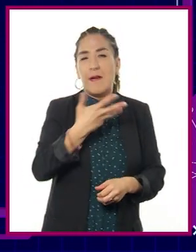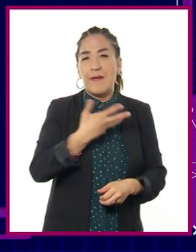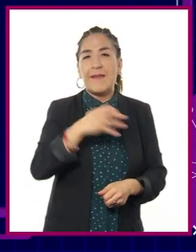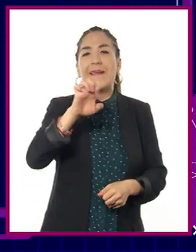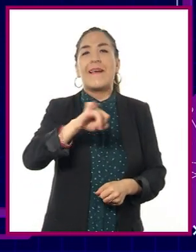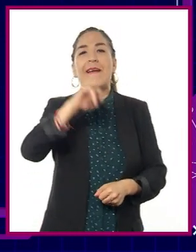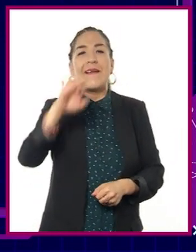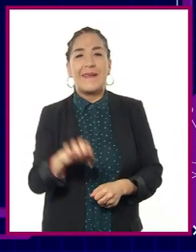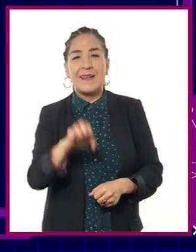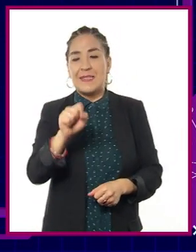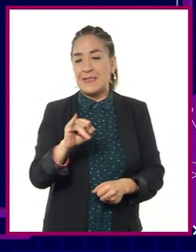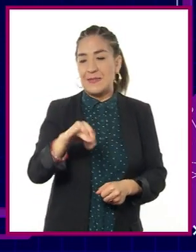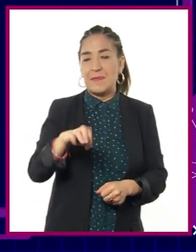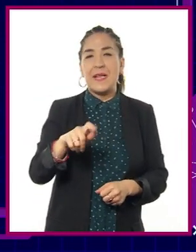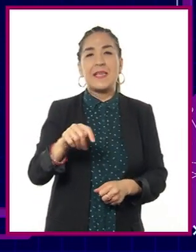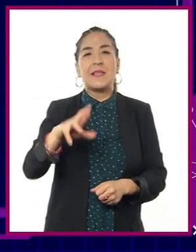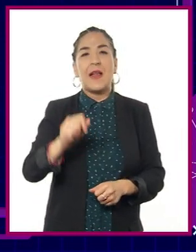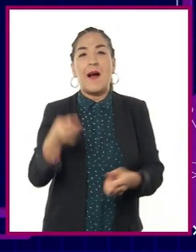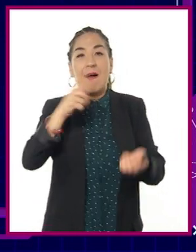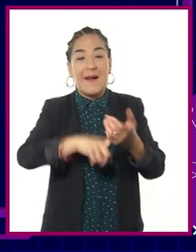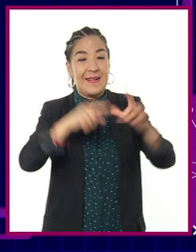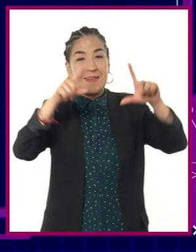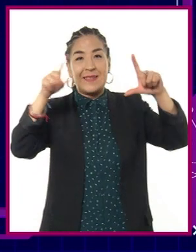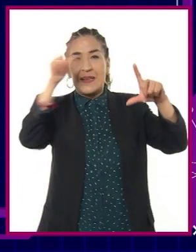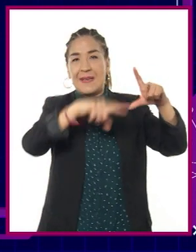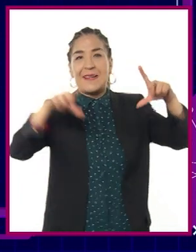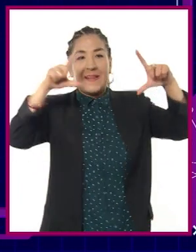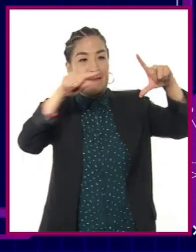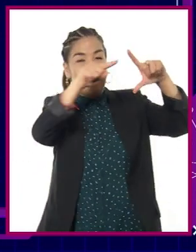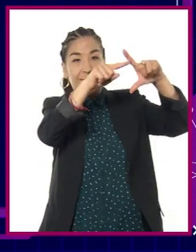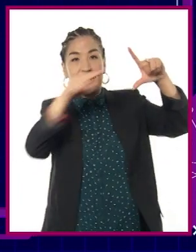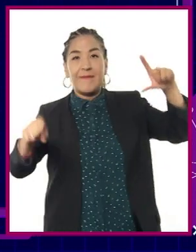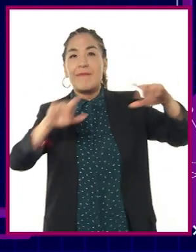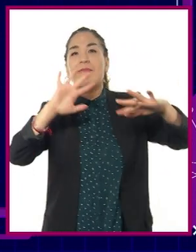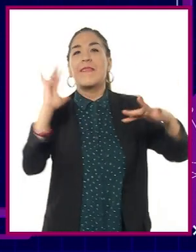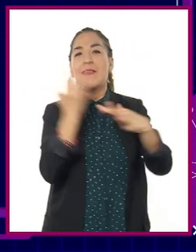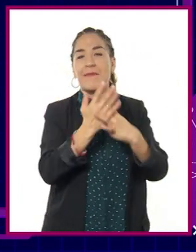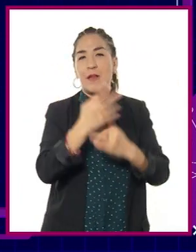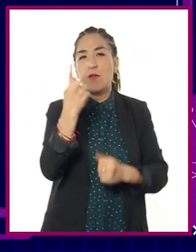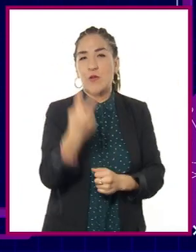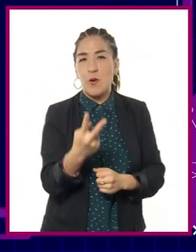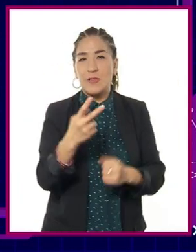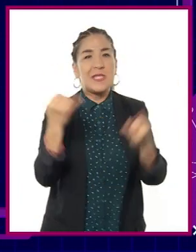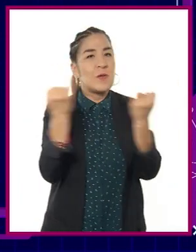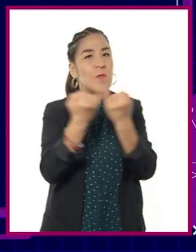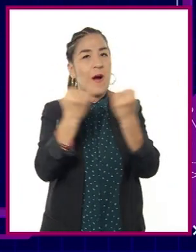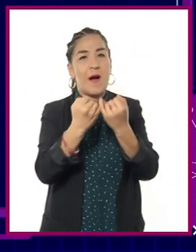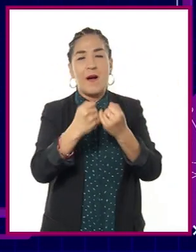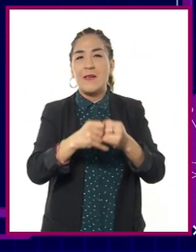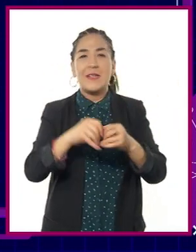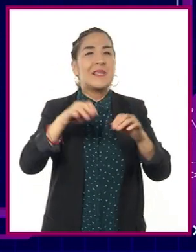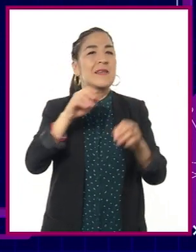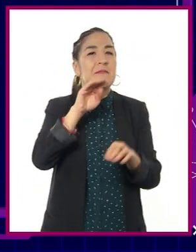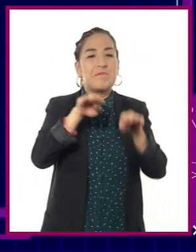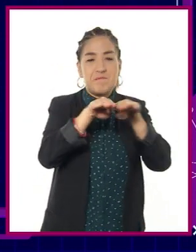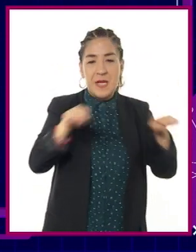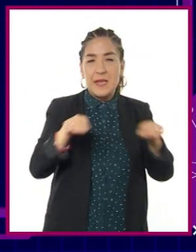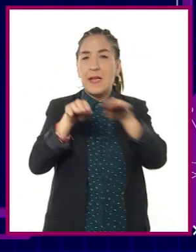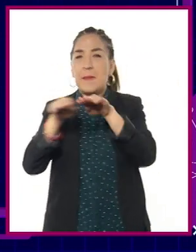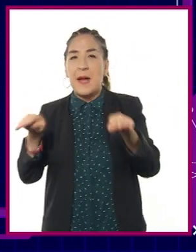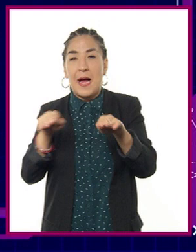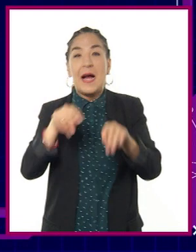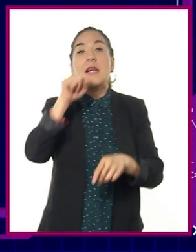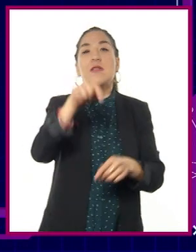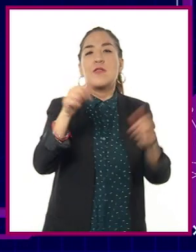de simetría a la línea que divide una figura en dos partes iguales y que pasa por